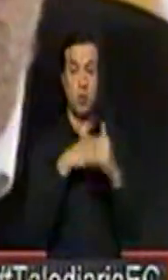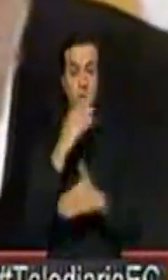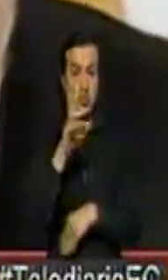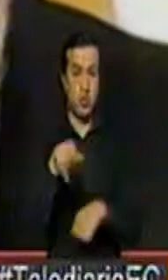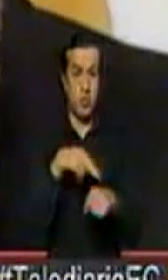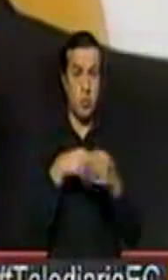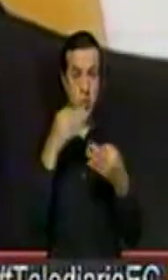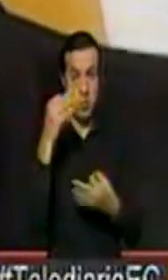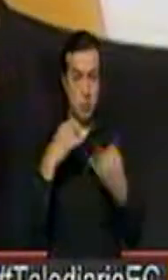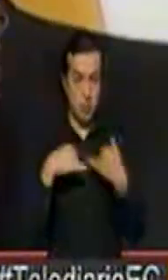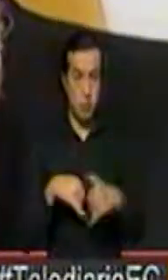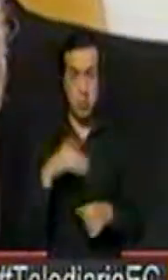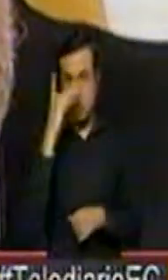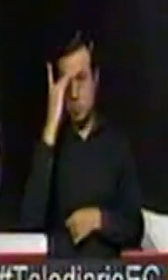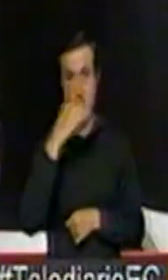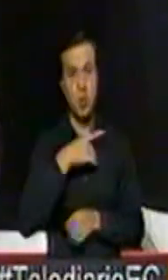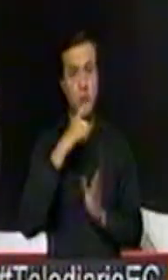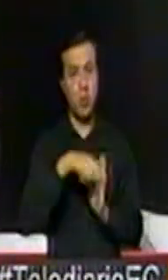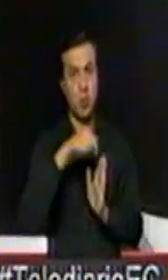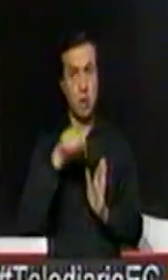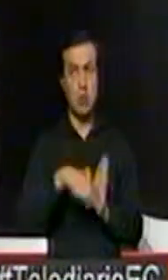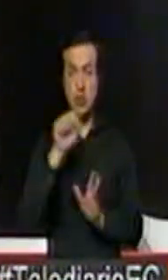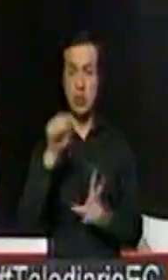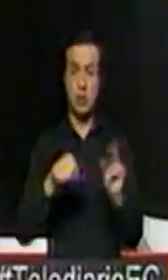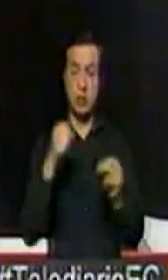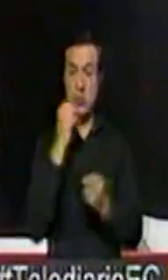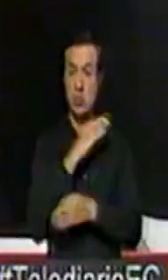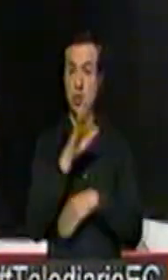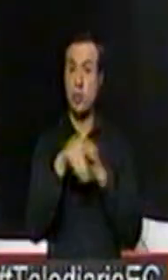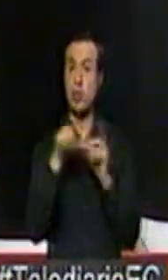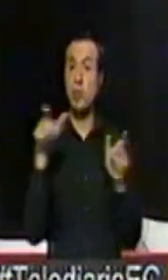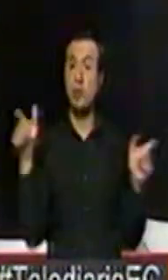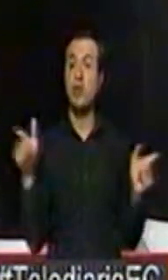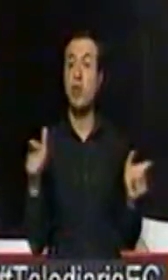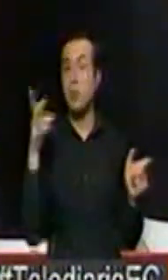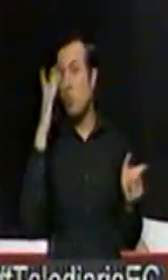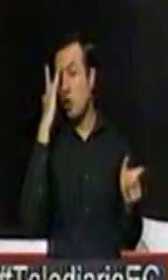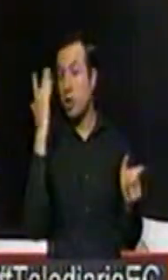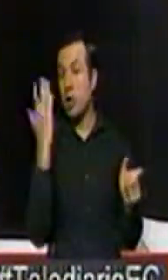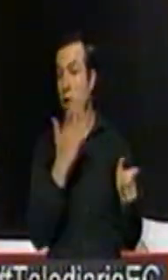de juicio, así lo decidirá la jueza Ceballos. A todos se los procesa por haber